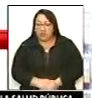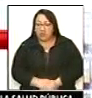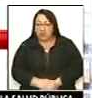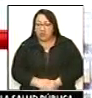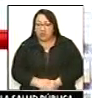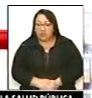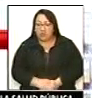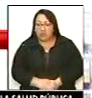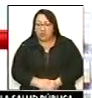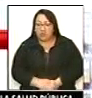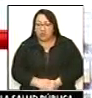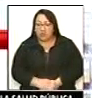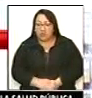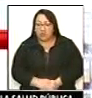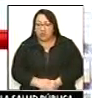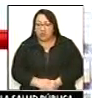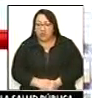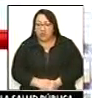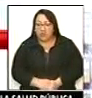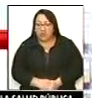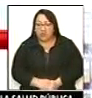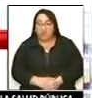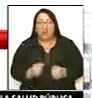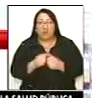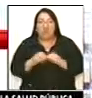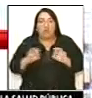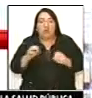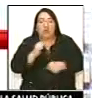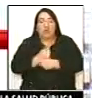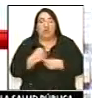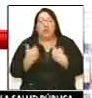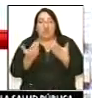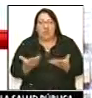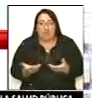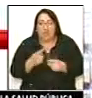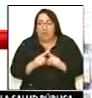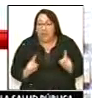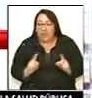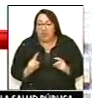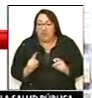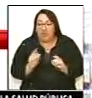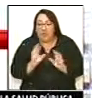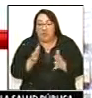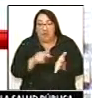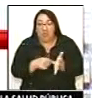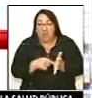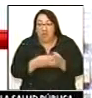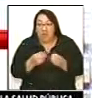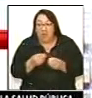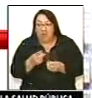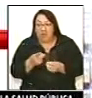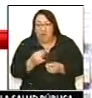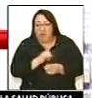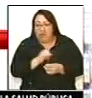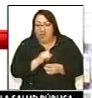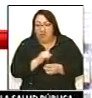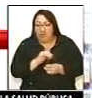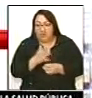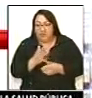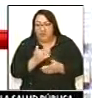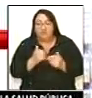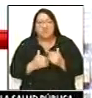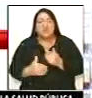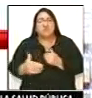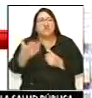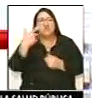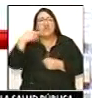la celeridad, a nivel de la transparencia. Pero nada de eso aparece porque es una institución que parece que se